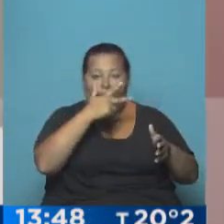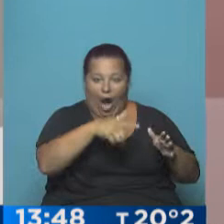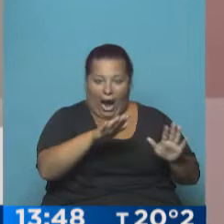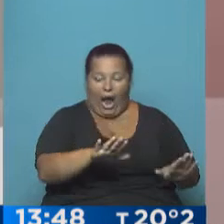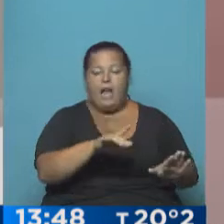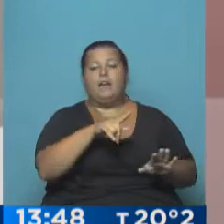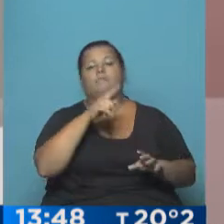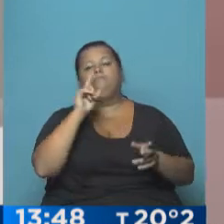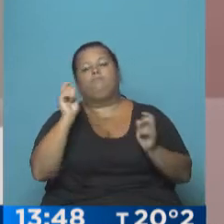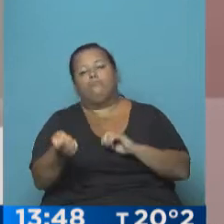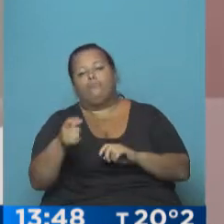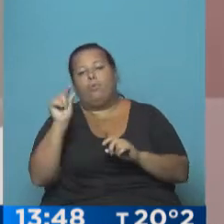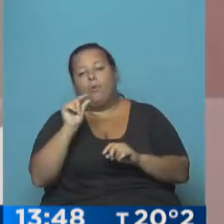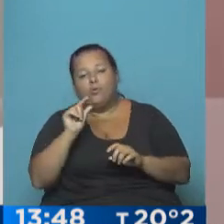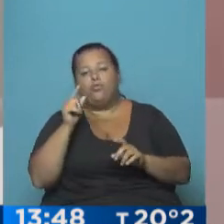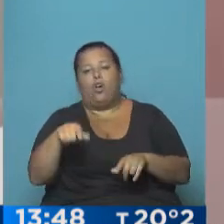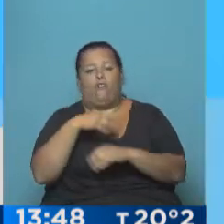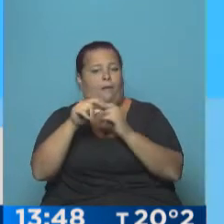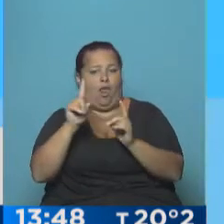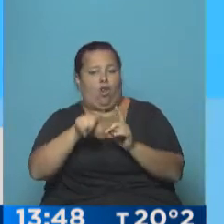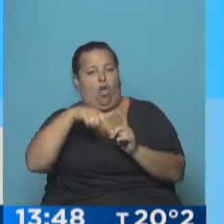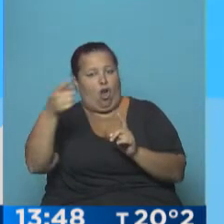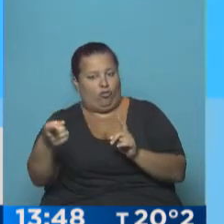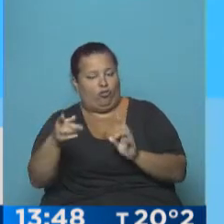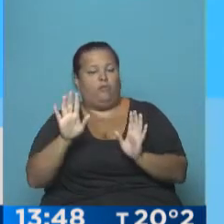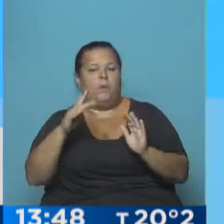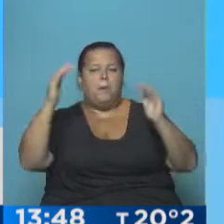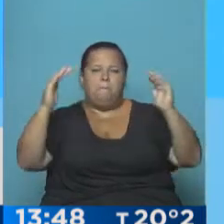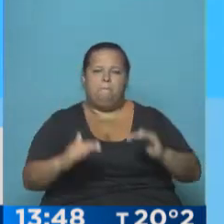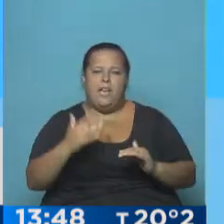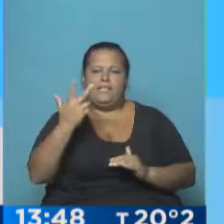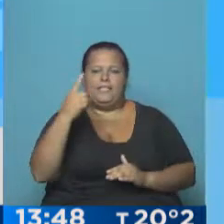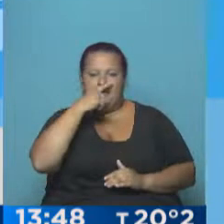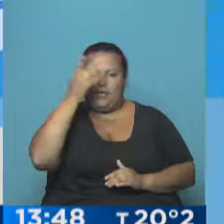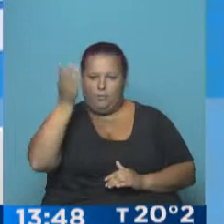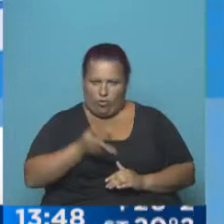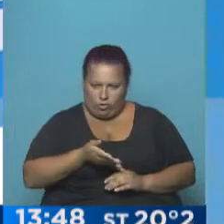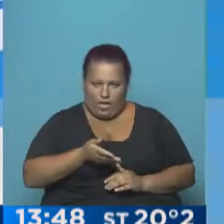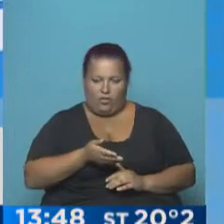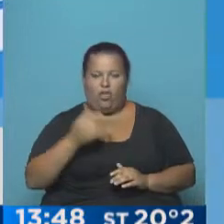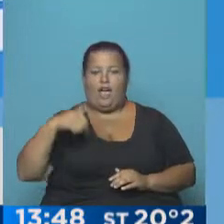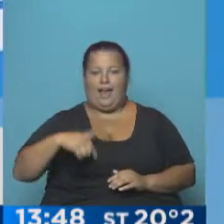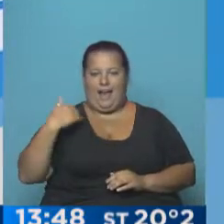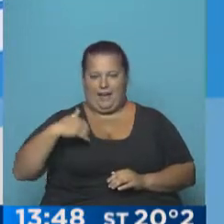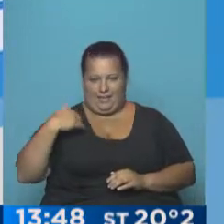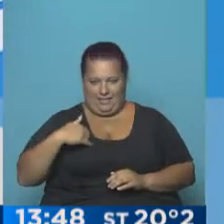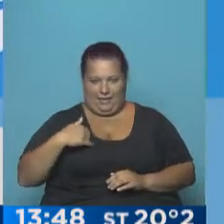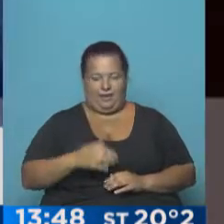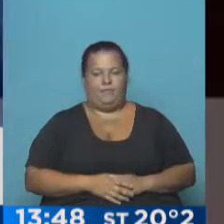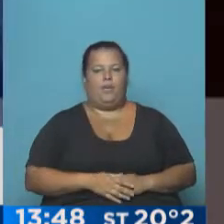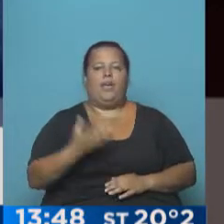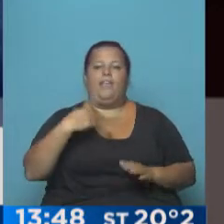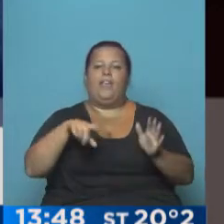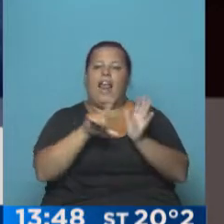institucionales alternativos a su propia familia bajó un 37% en la Argentina. A partir de la